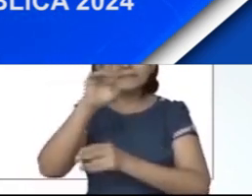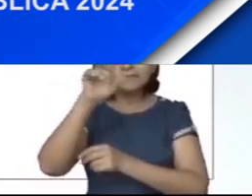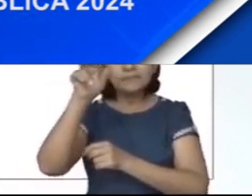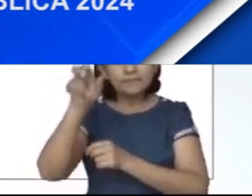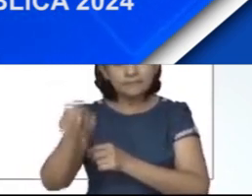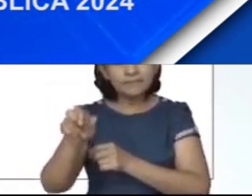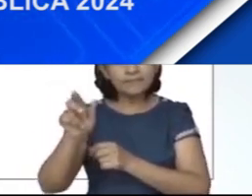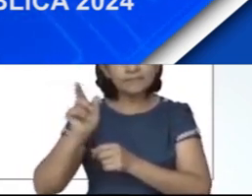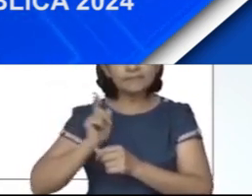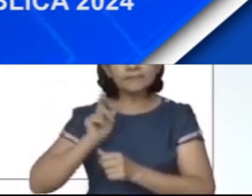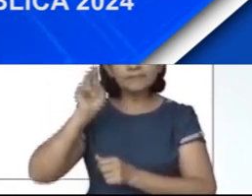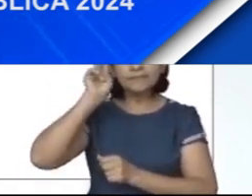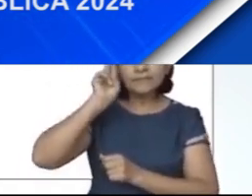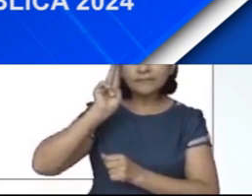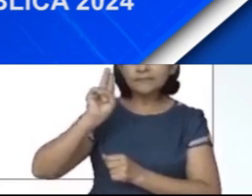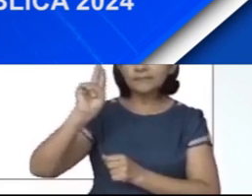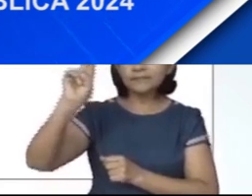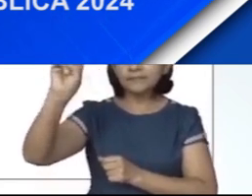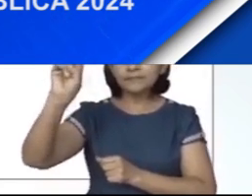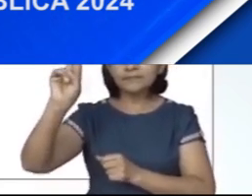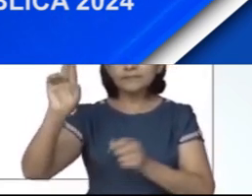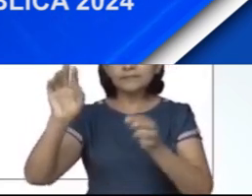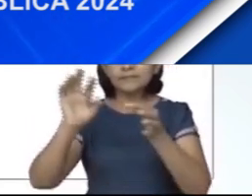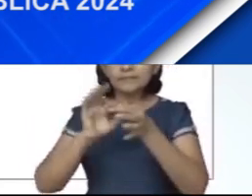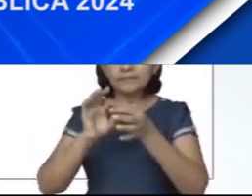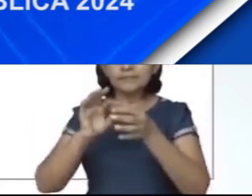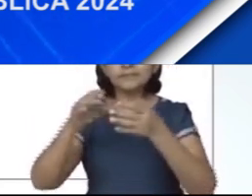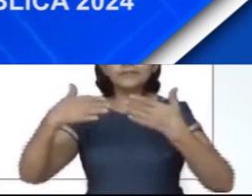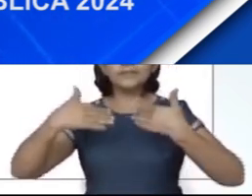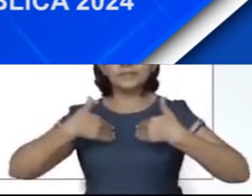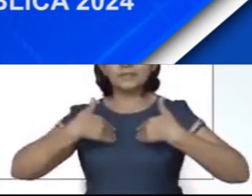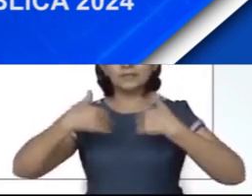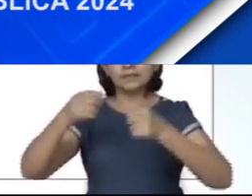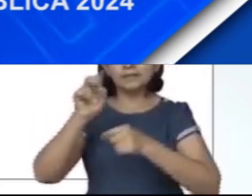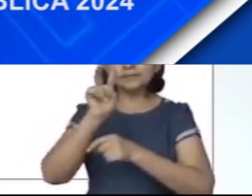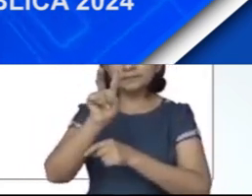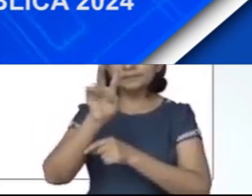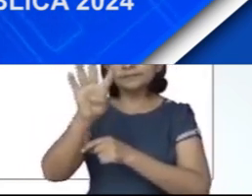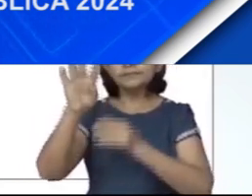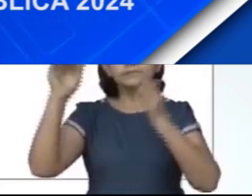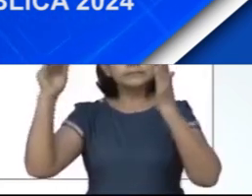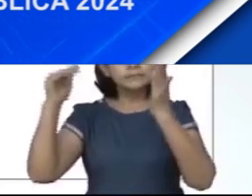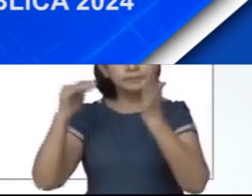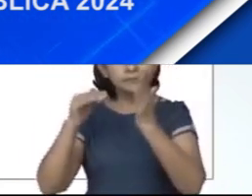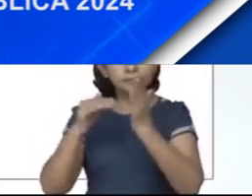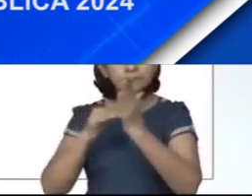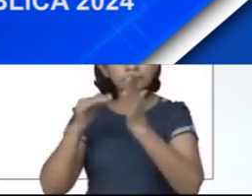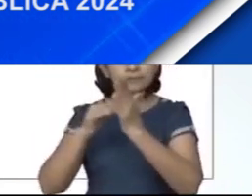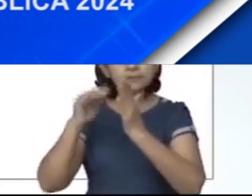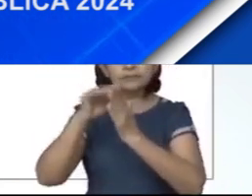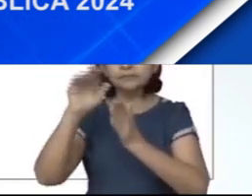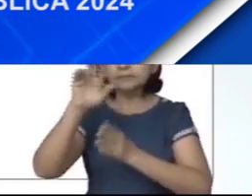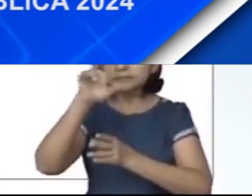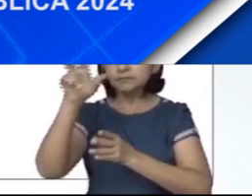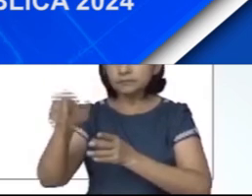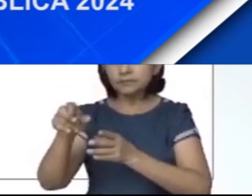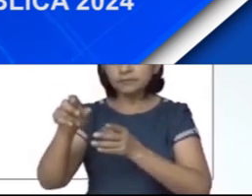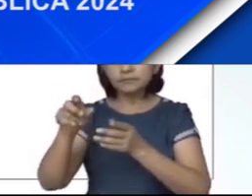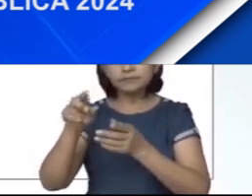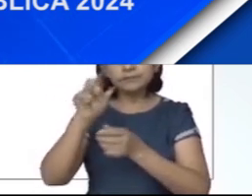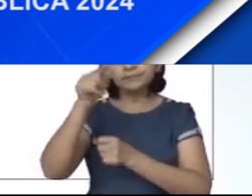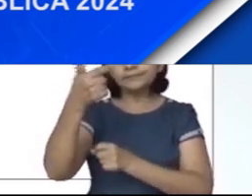córdoba, incluyendo las universidades, y el sector salud 24 mil millones de córdoba. Es decir,